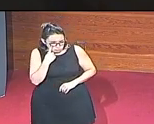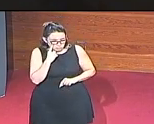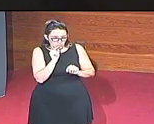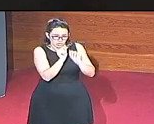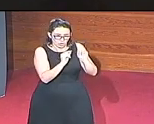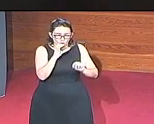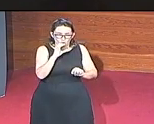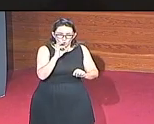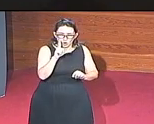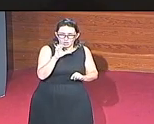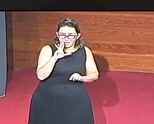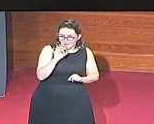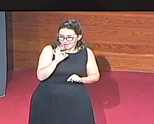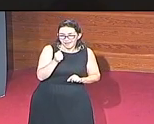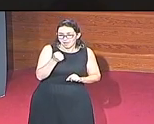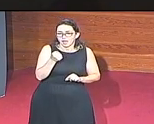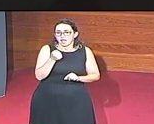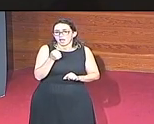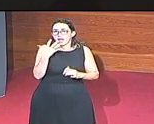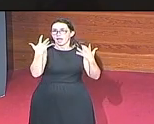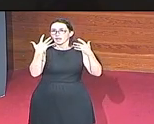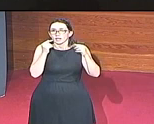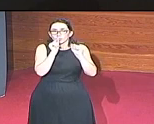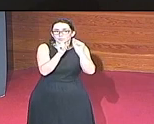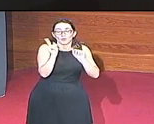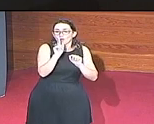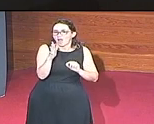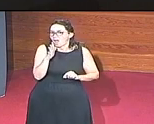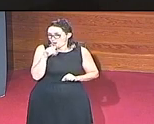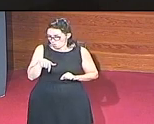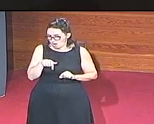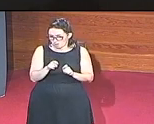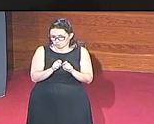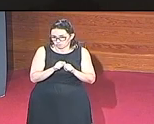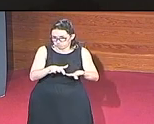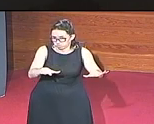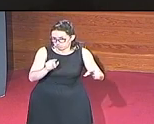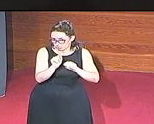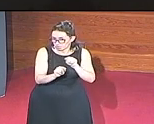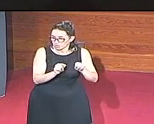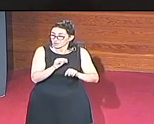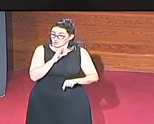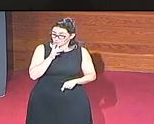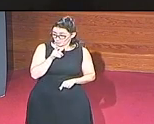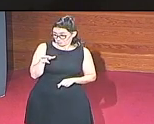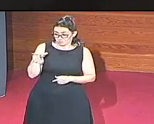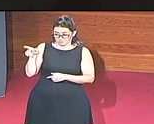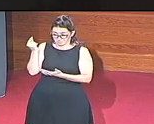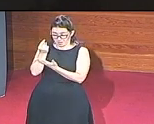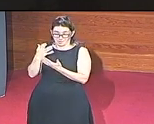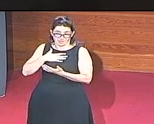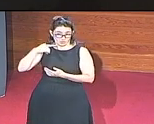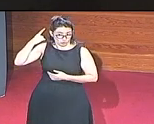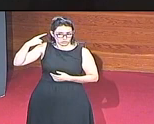por el aire sino que se transmitía por el agua hasta entonces en este caso de un barrio de londres la gente pensaba que todos los muertos habían